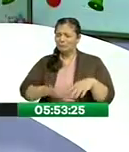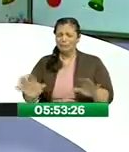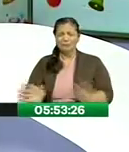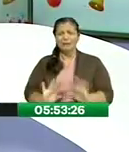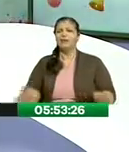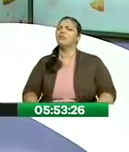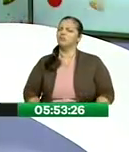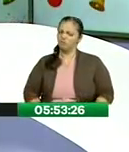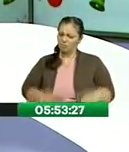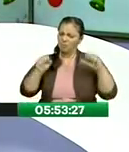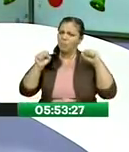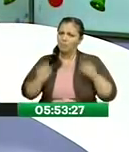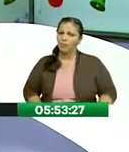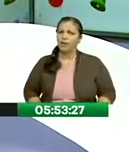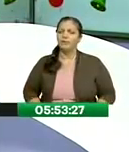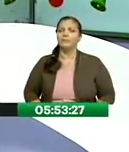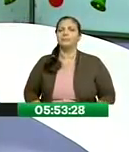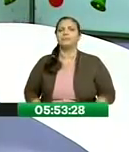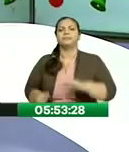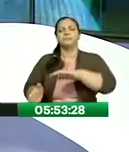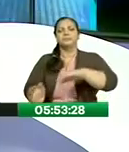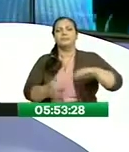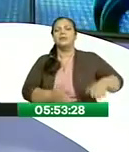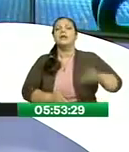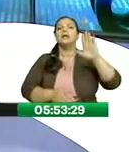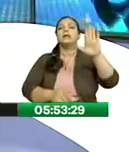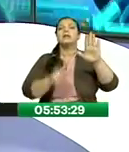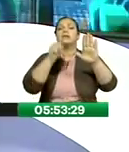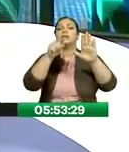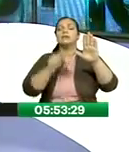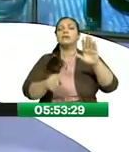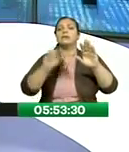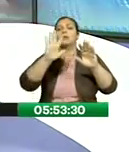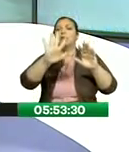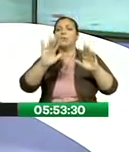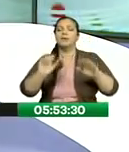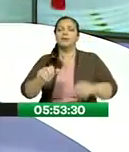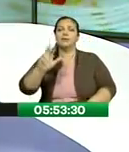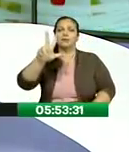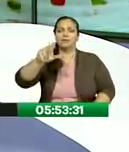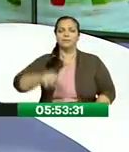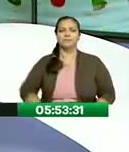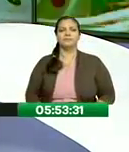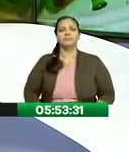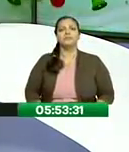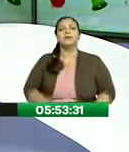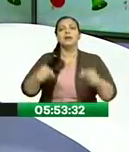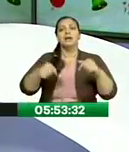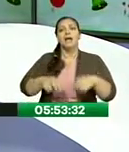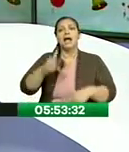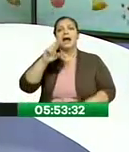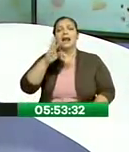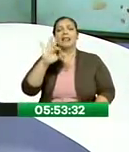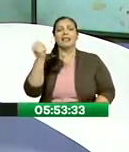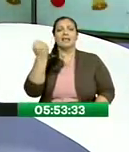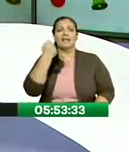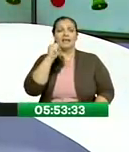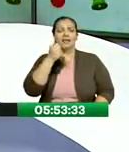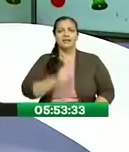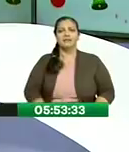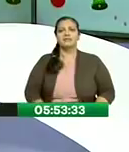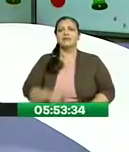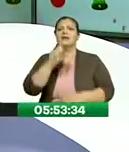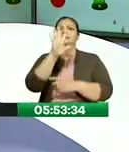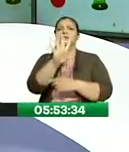Atención, RTS cumplió 59 años, claro que sí, 59 años al aire,